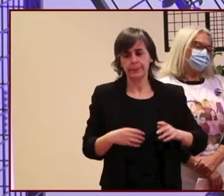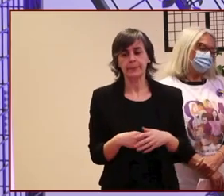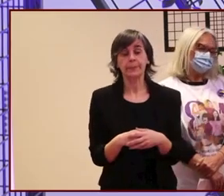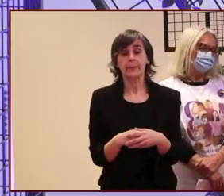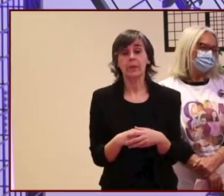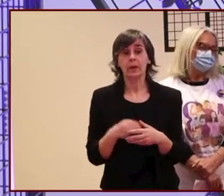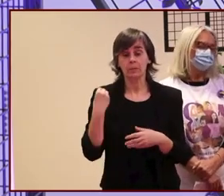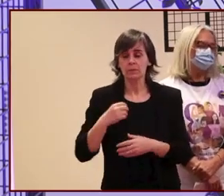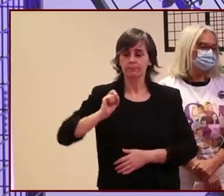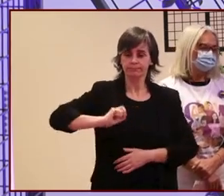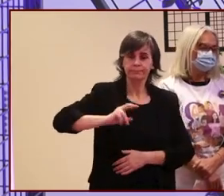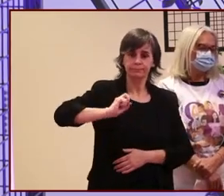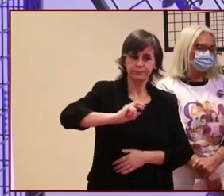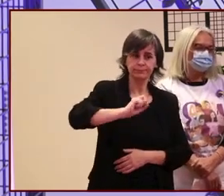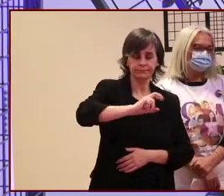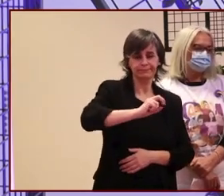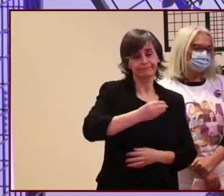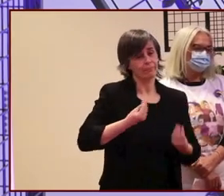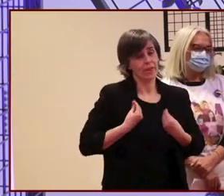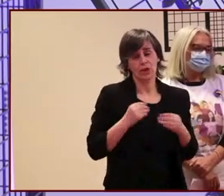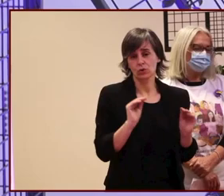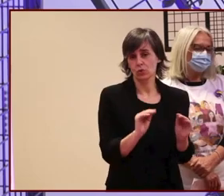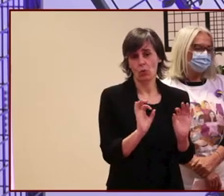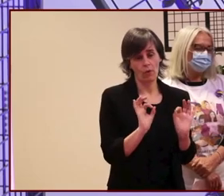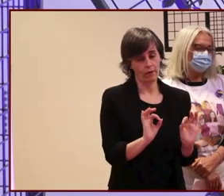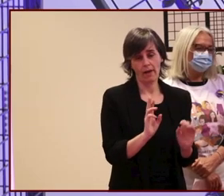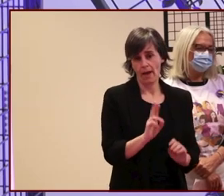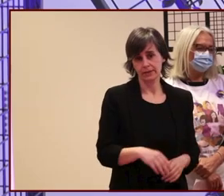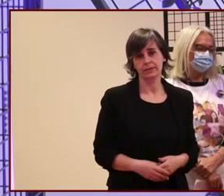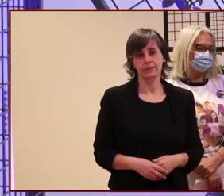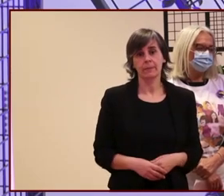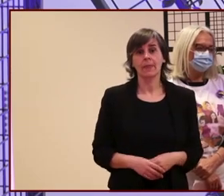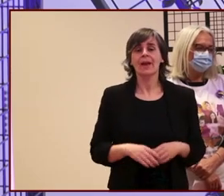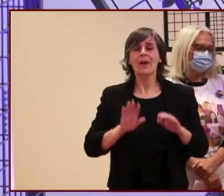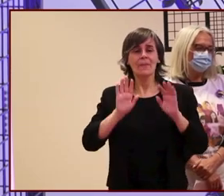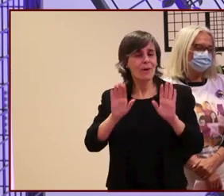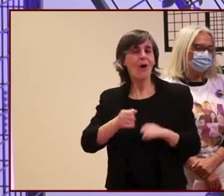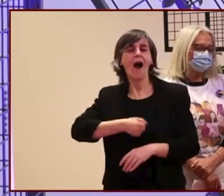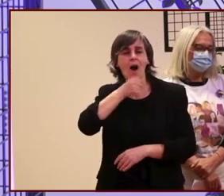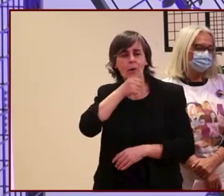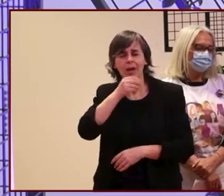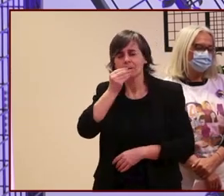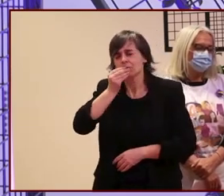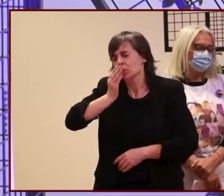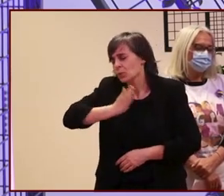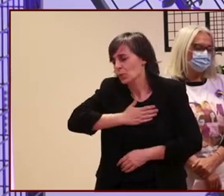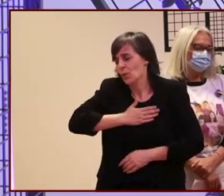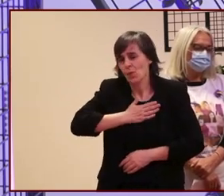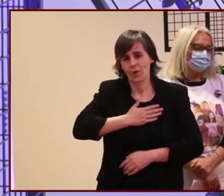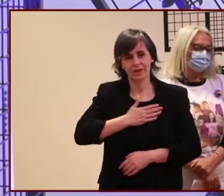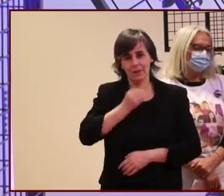y bueno luego así una vida pero la niña no era tan buena persona que